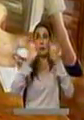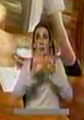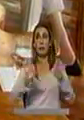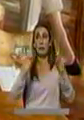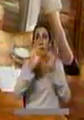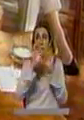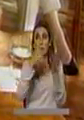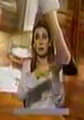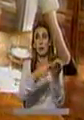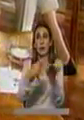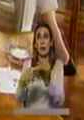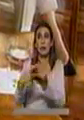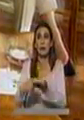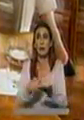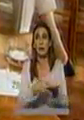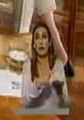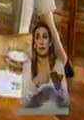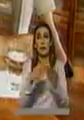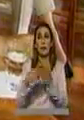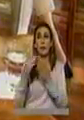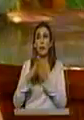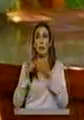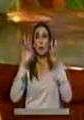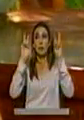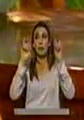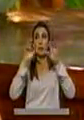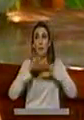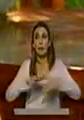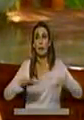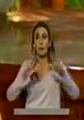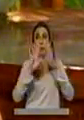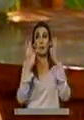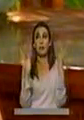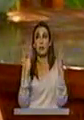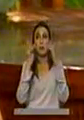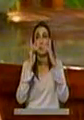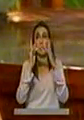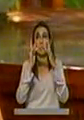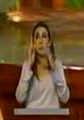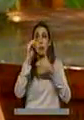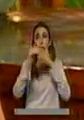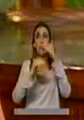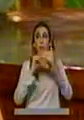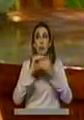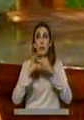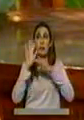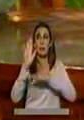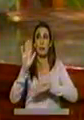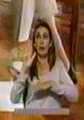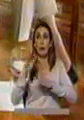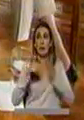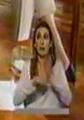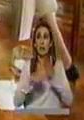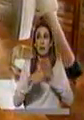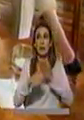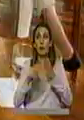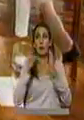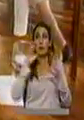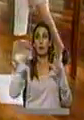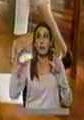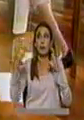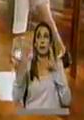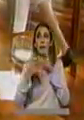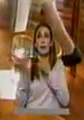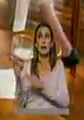tan importante y antes me quedé corta sobre el tema de la conectividad internacional. Por yo favor. Quiero comprometerle a la señora ministra que nosotros,